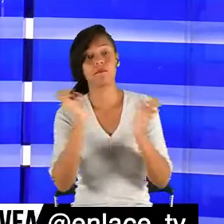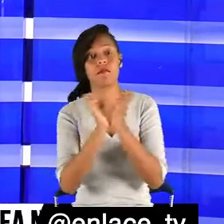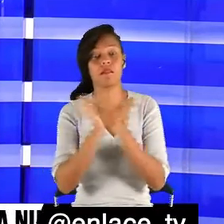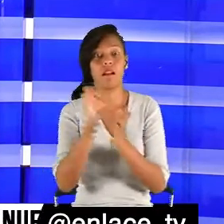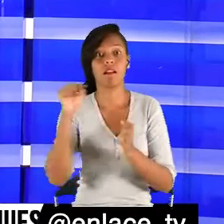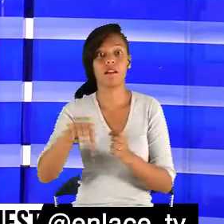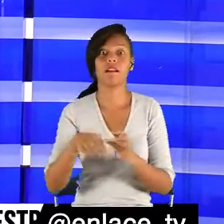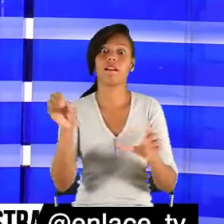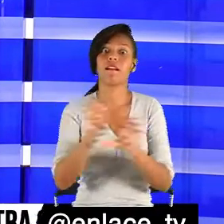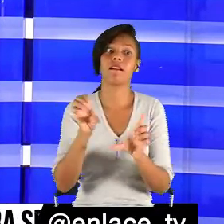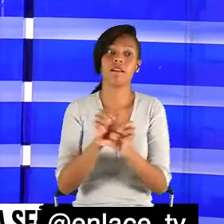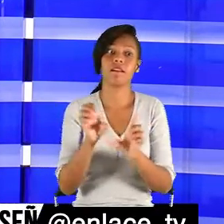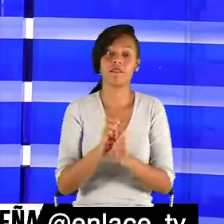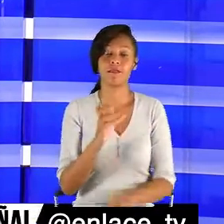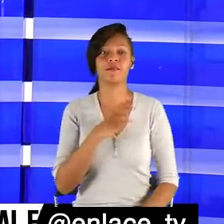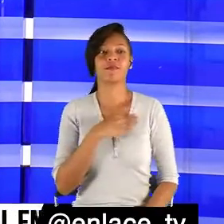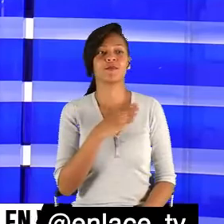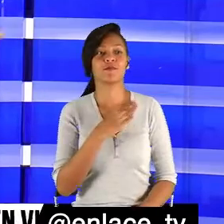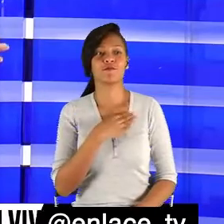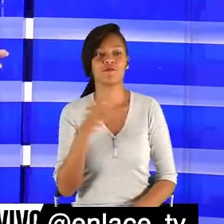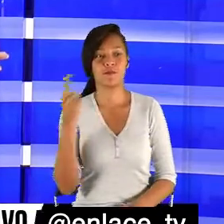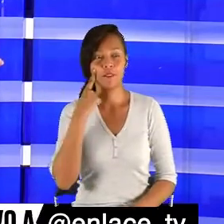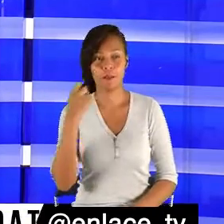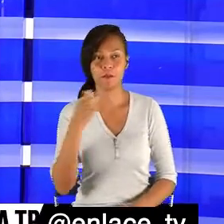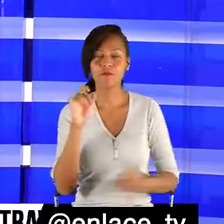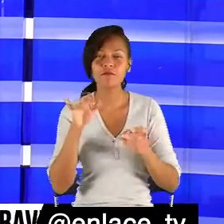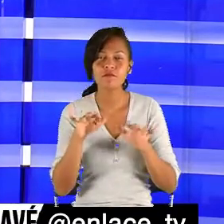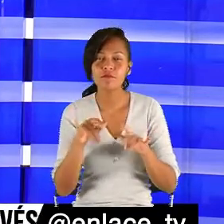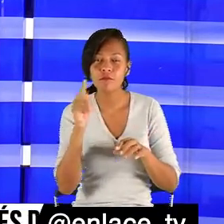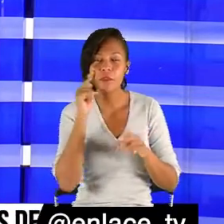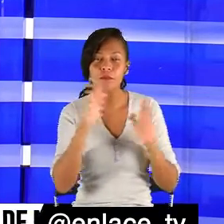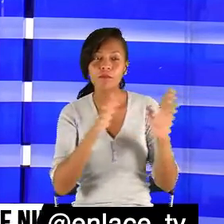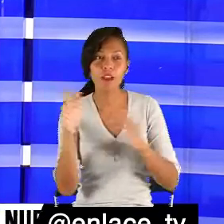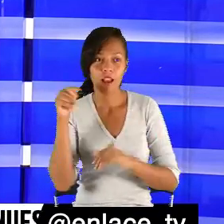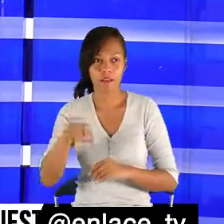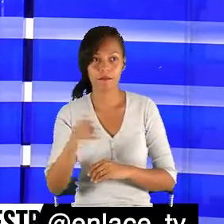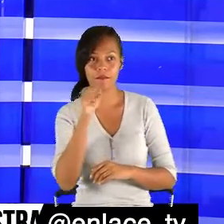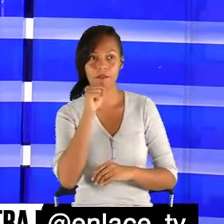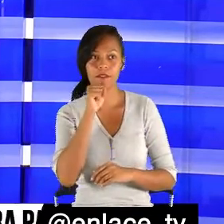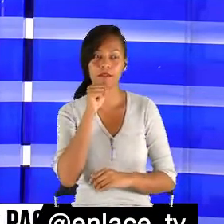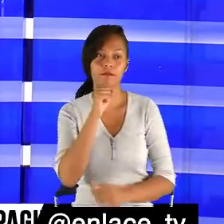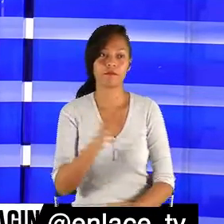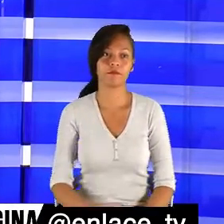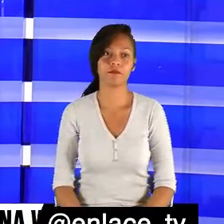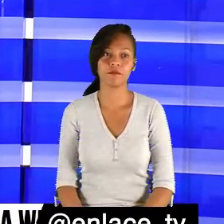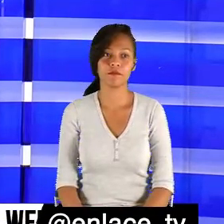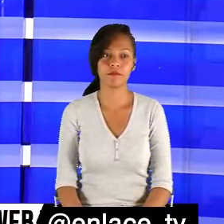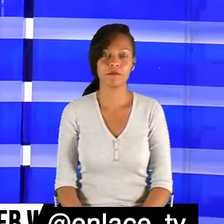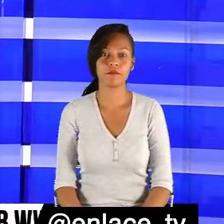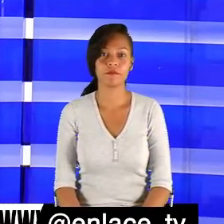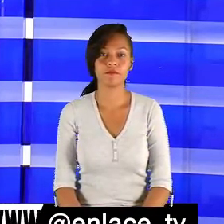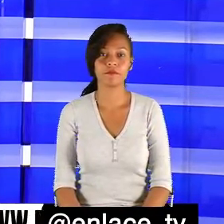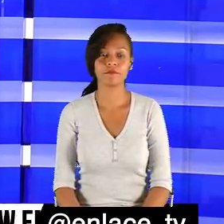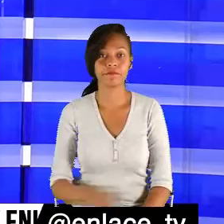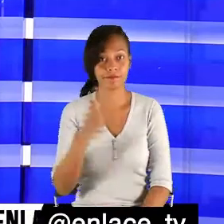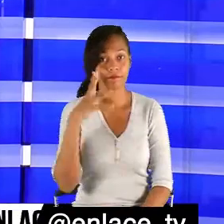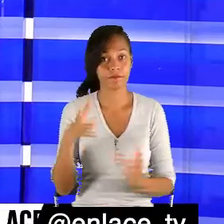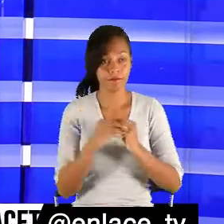enlace televisión se ratifica como el sitio barak muestras y